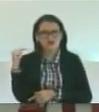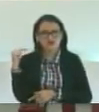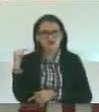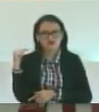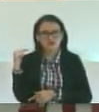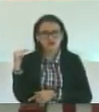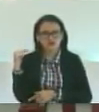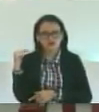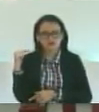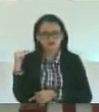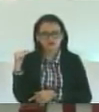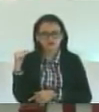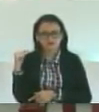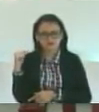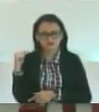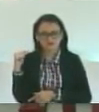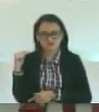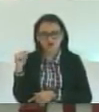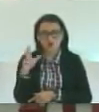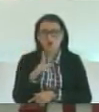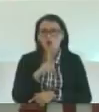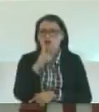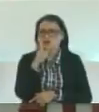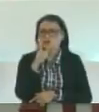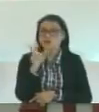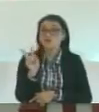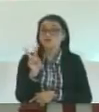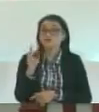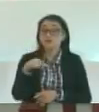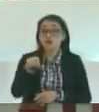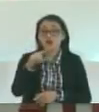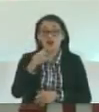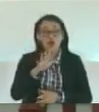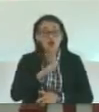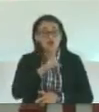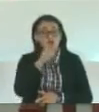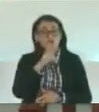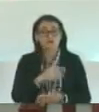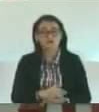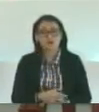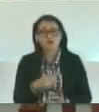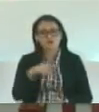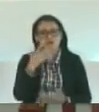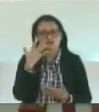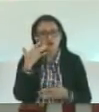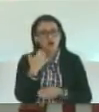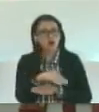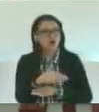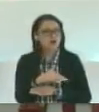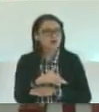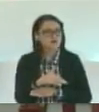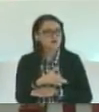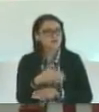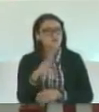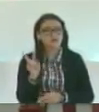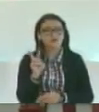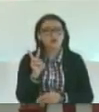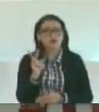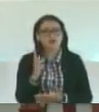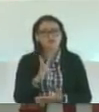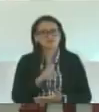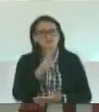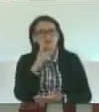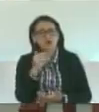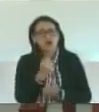digamos, terrorífica. Venezuela es el terror. Ustedes la verán en la calle. Venezuela no es el terror. Venezuela es